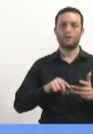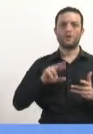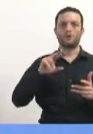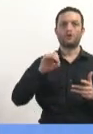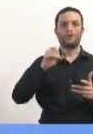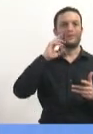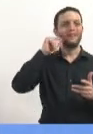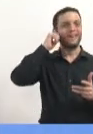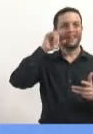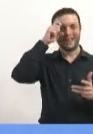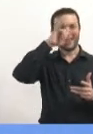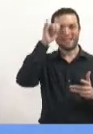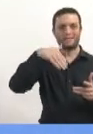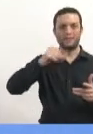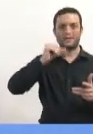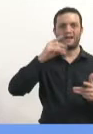voto